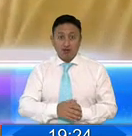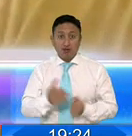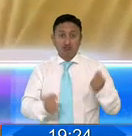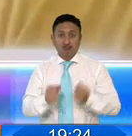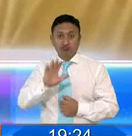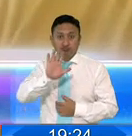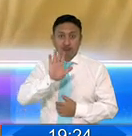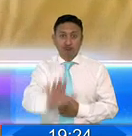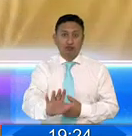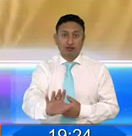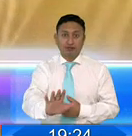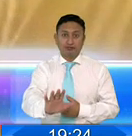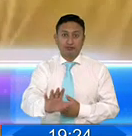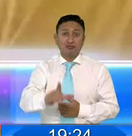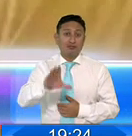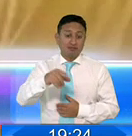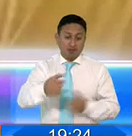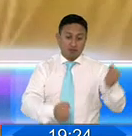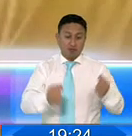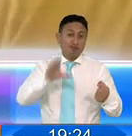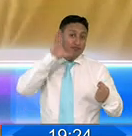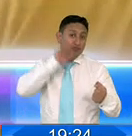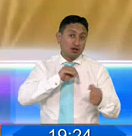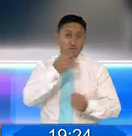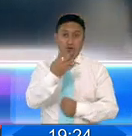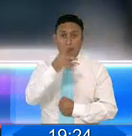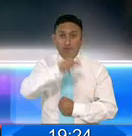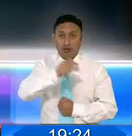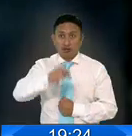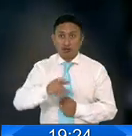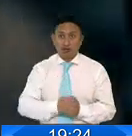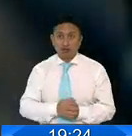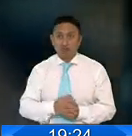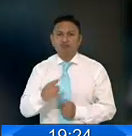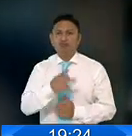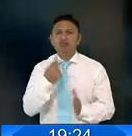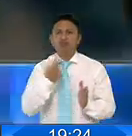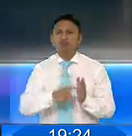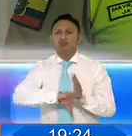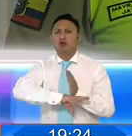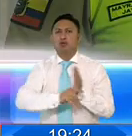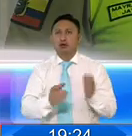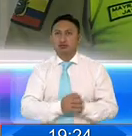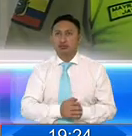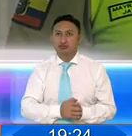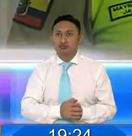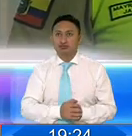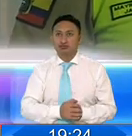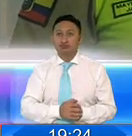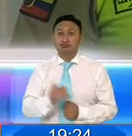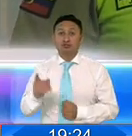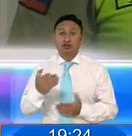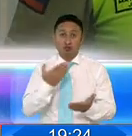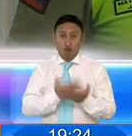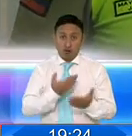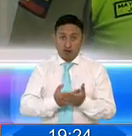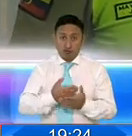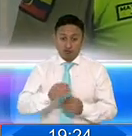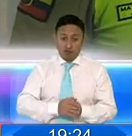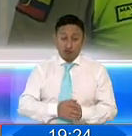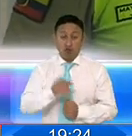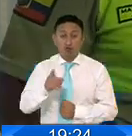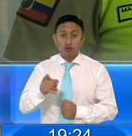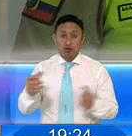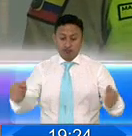marcha de un vehículo color negro, con 4 ocupantes. ¿Pero qué nomás se llevaron de la casa? Encontramos las evidencias: una